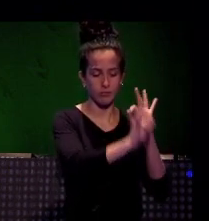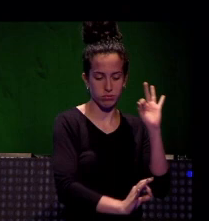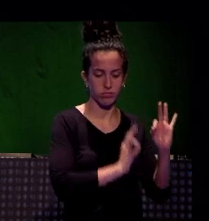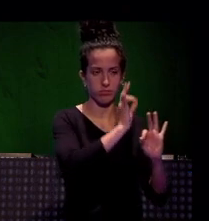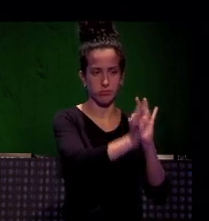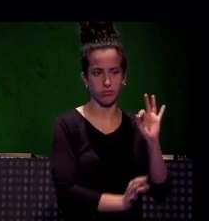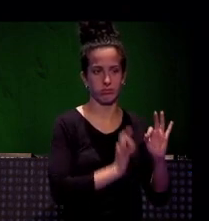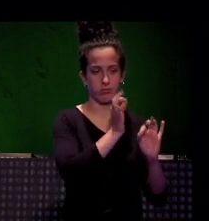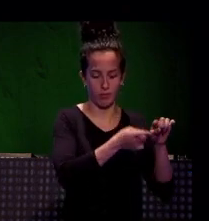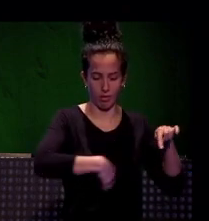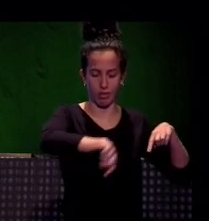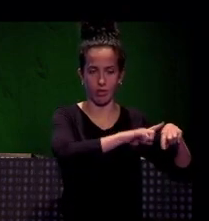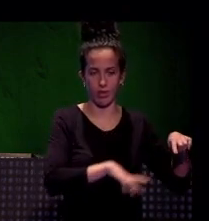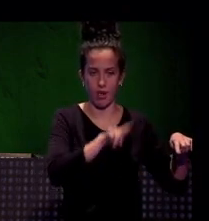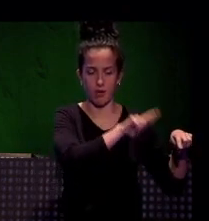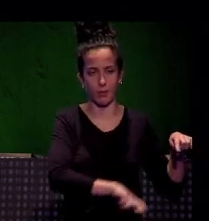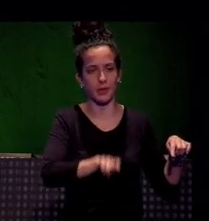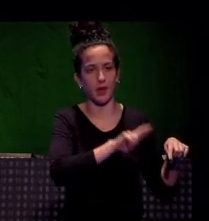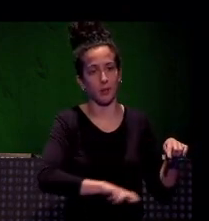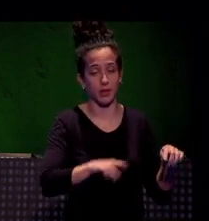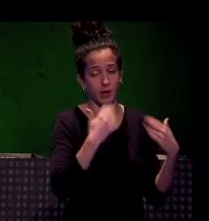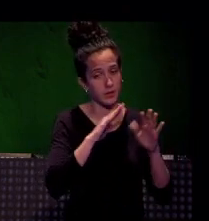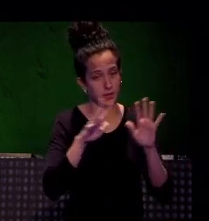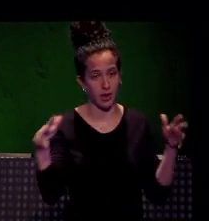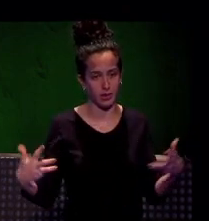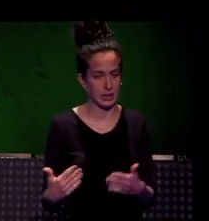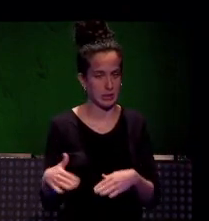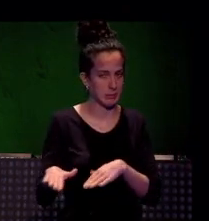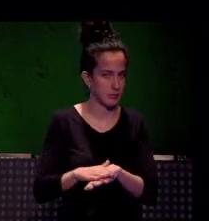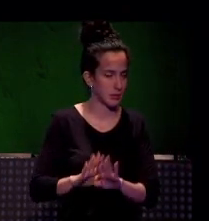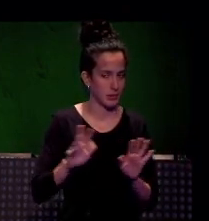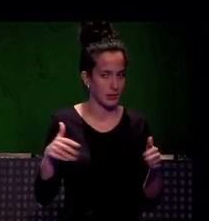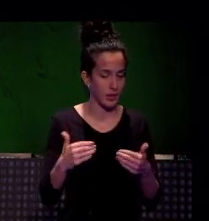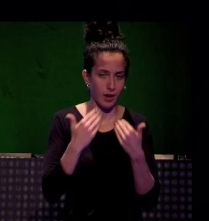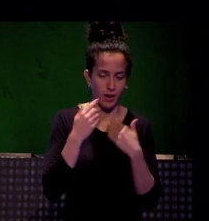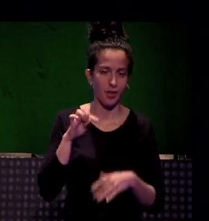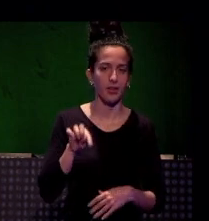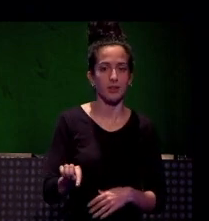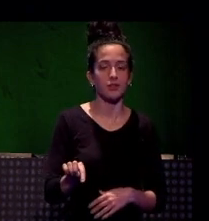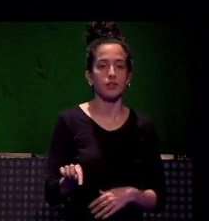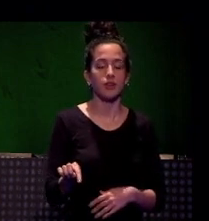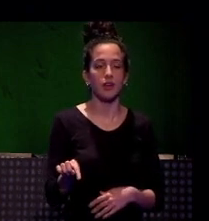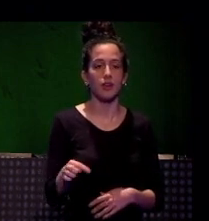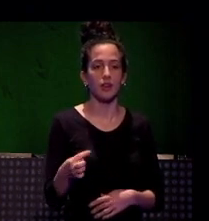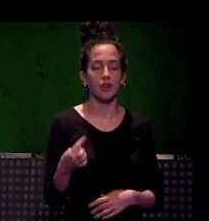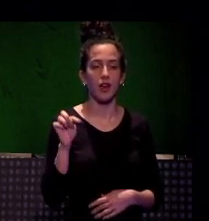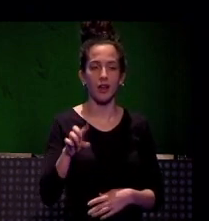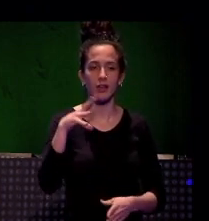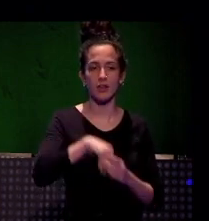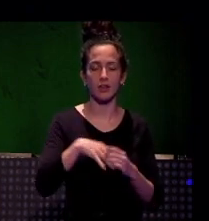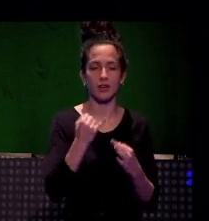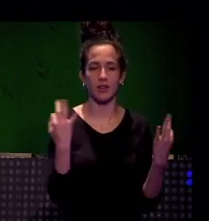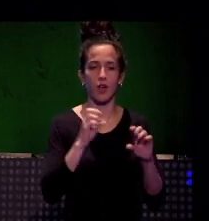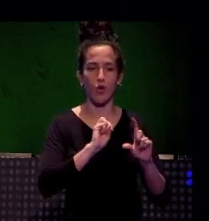de a través de internet básicamente donde hay cantidad de de